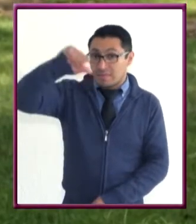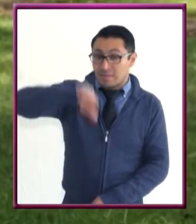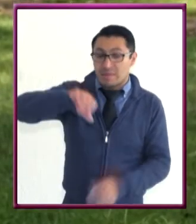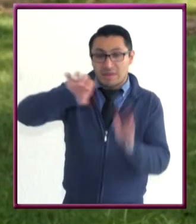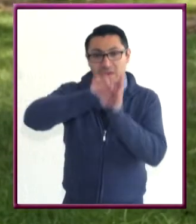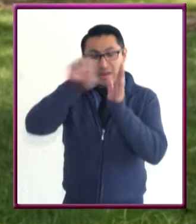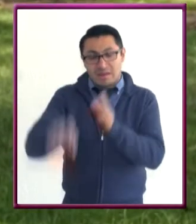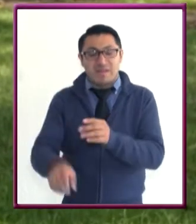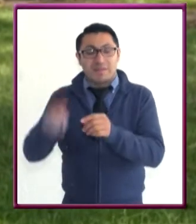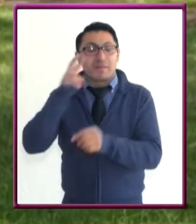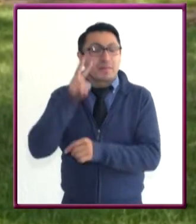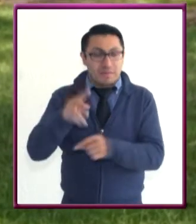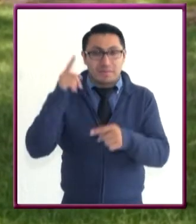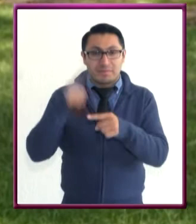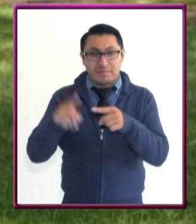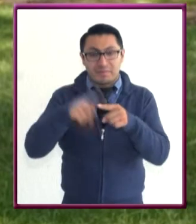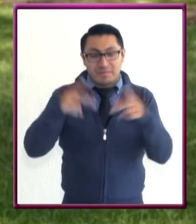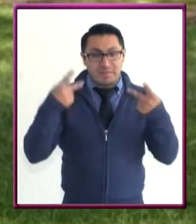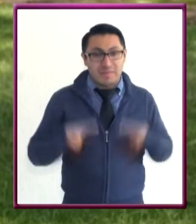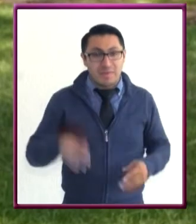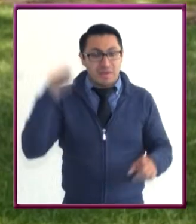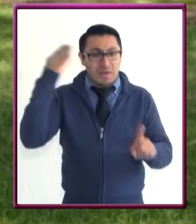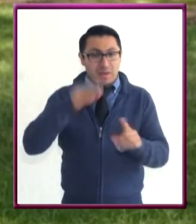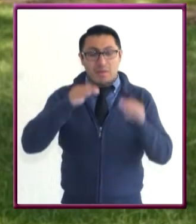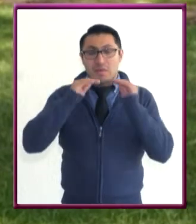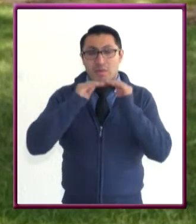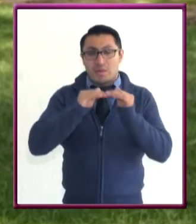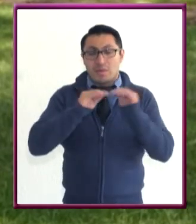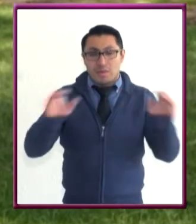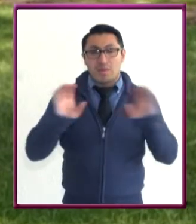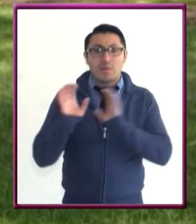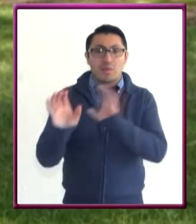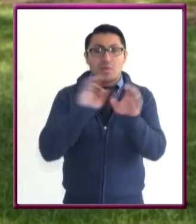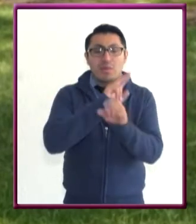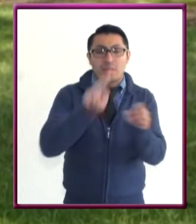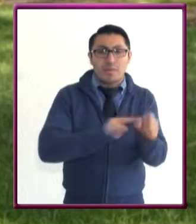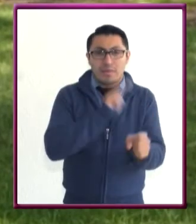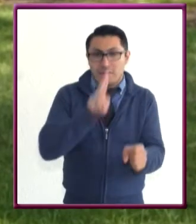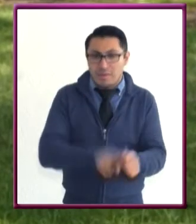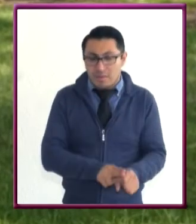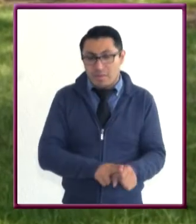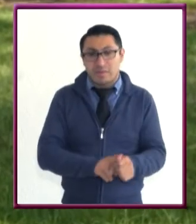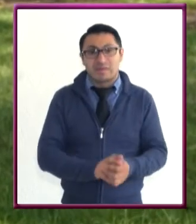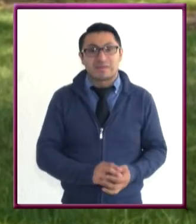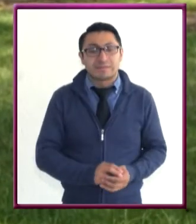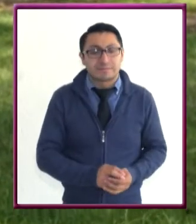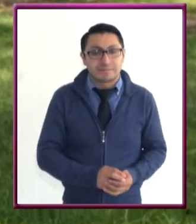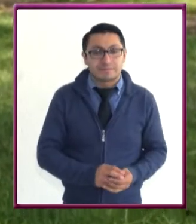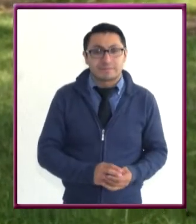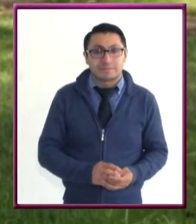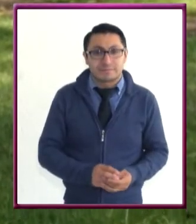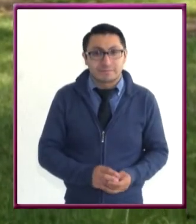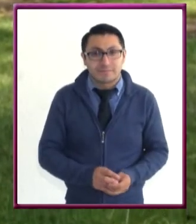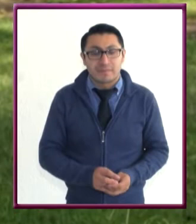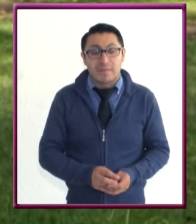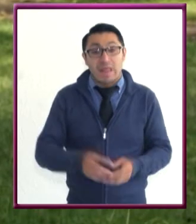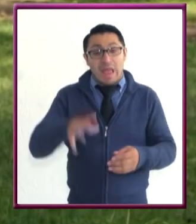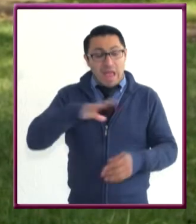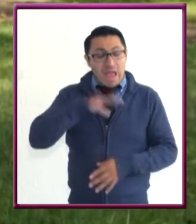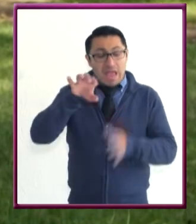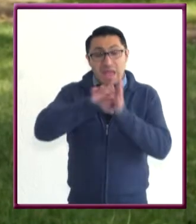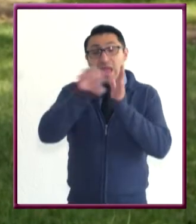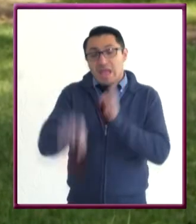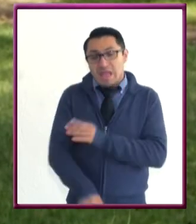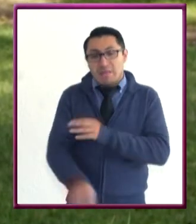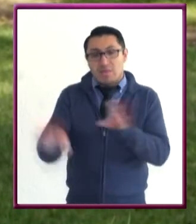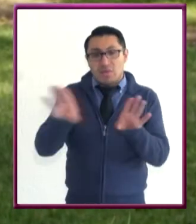Hoy vimos ejemplos de personas que buscan el equilibrio y la conservación de la naturaleza. Isla Urbana nos da un ejemplo de cómo la